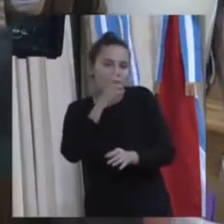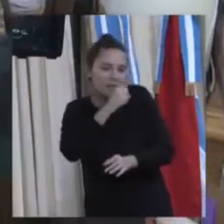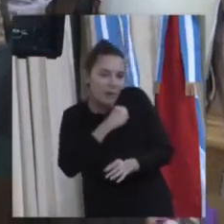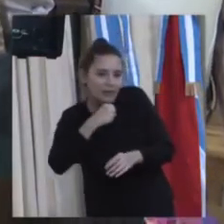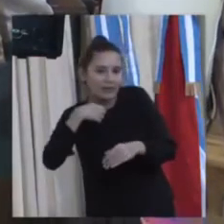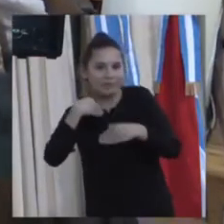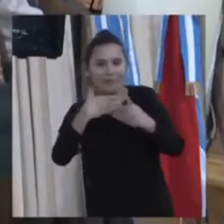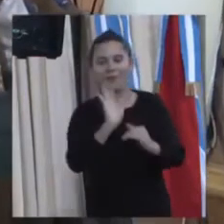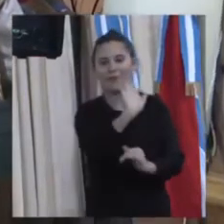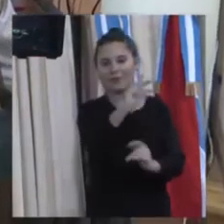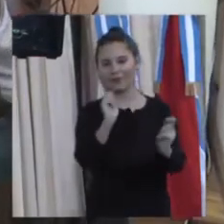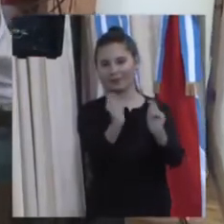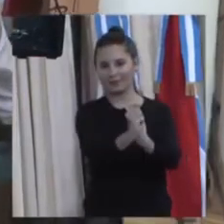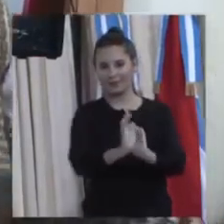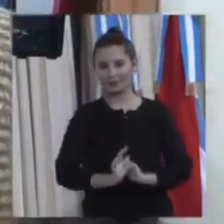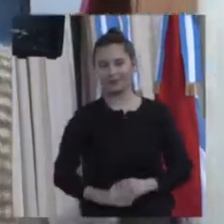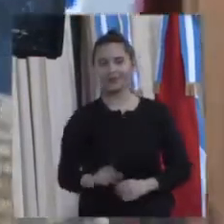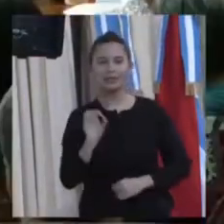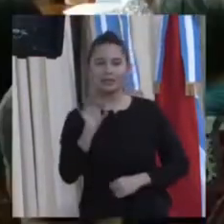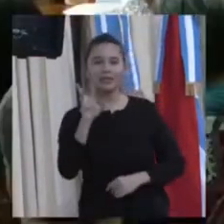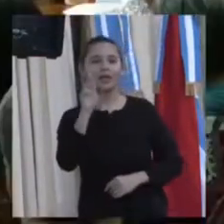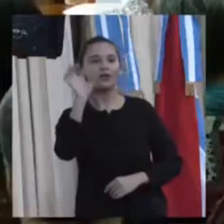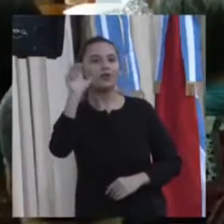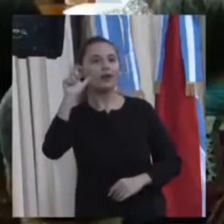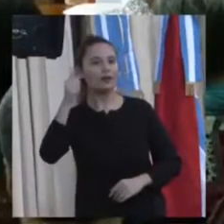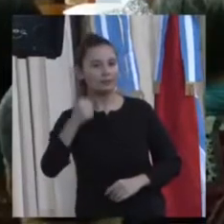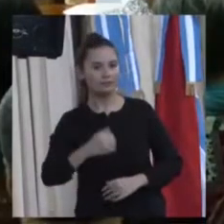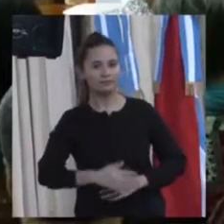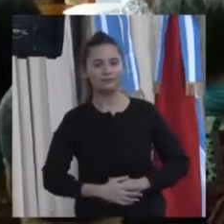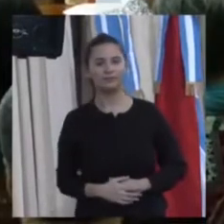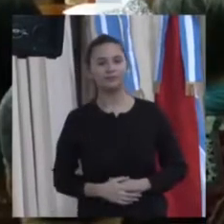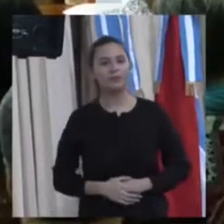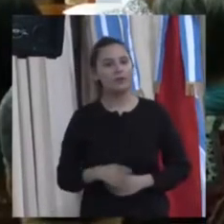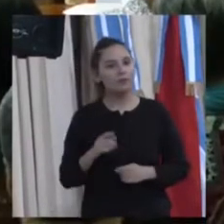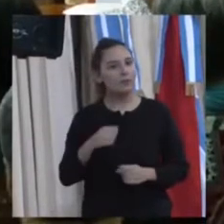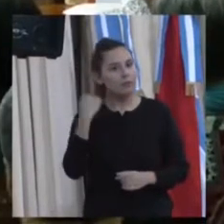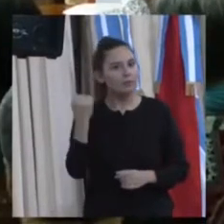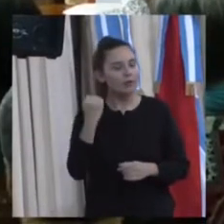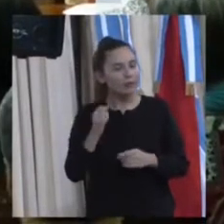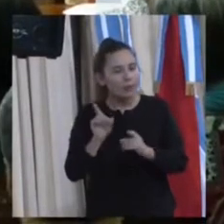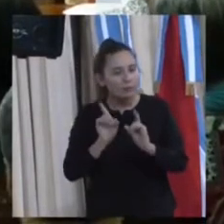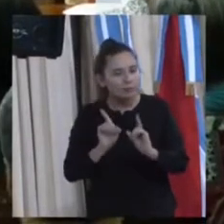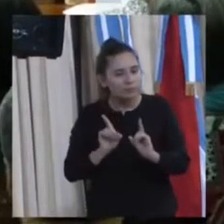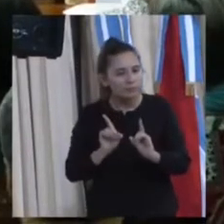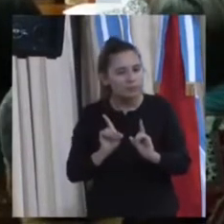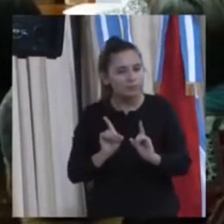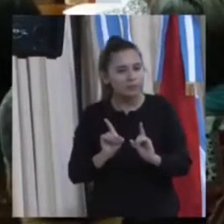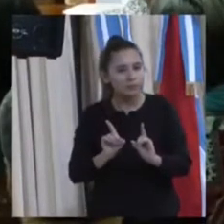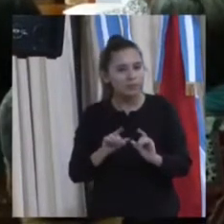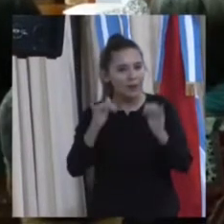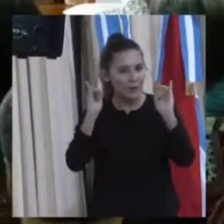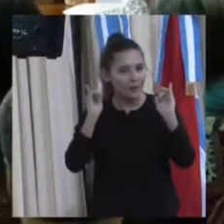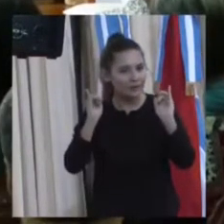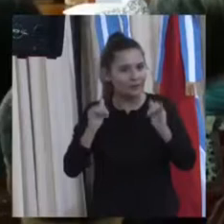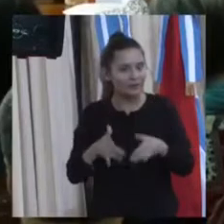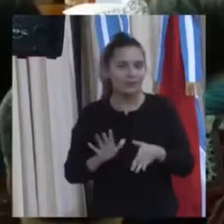va a decir el propio Deodoro Roca. Por lo tanto, conservar esa pureza juvenil es una